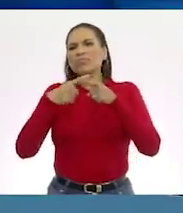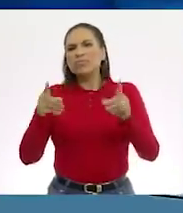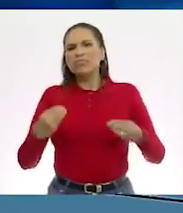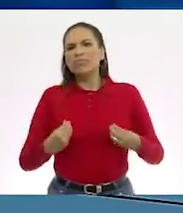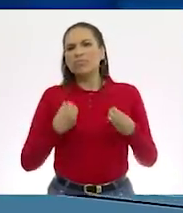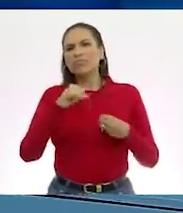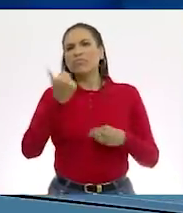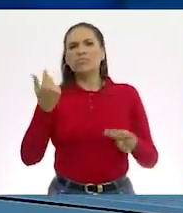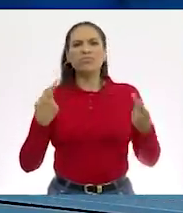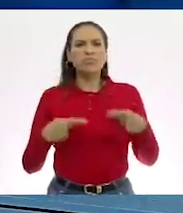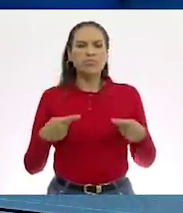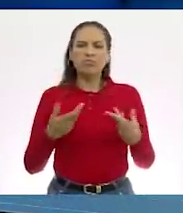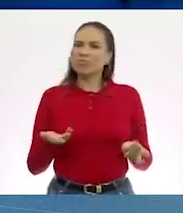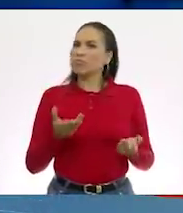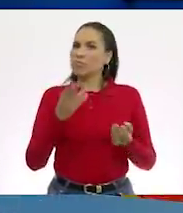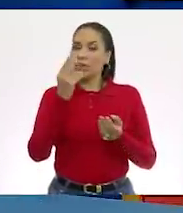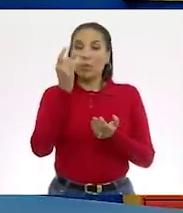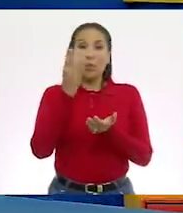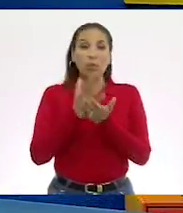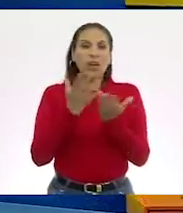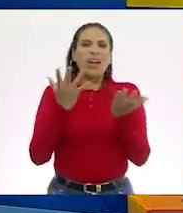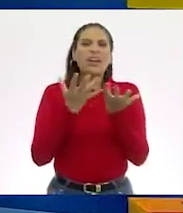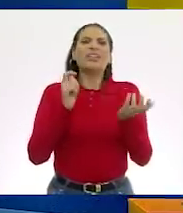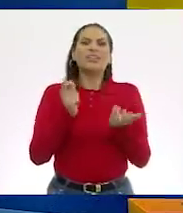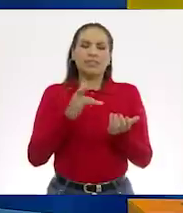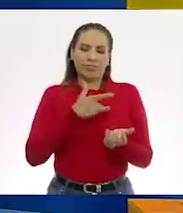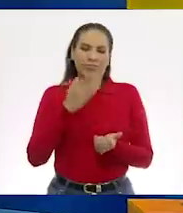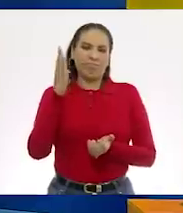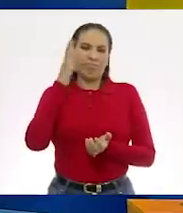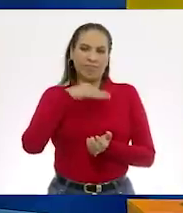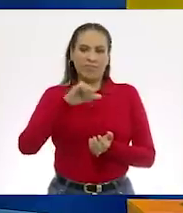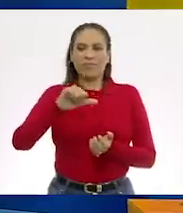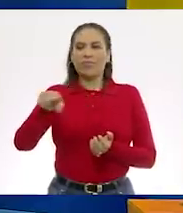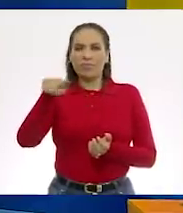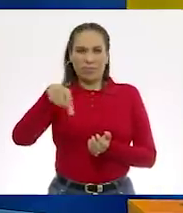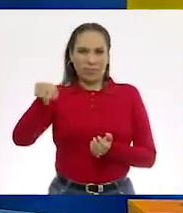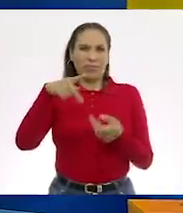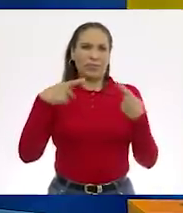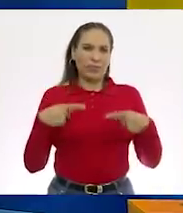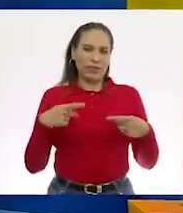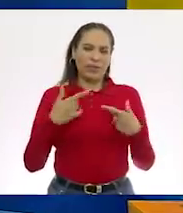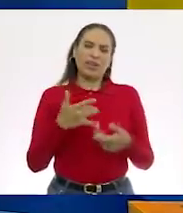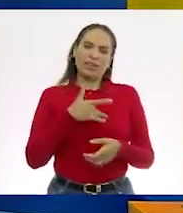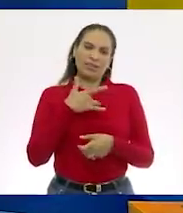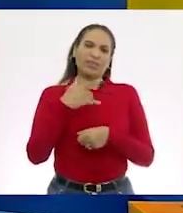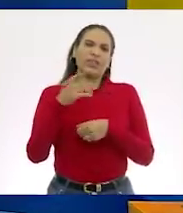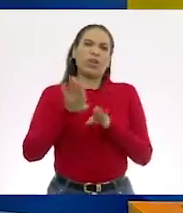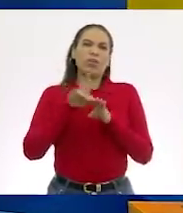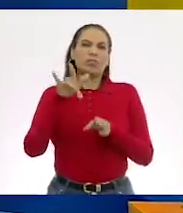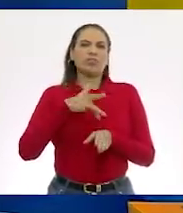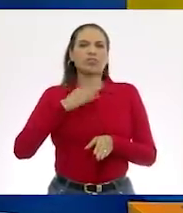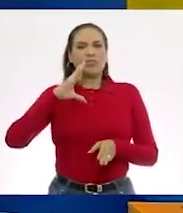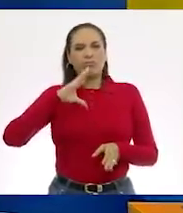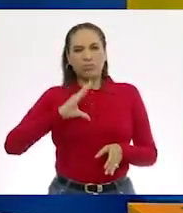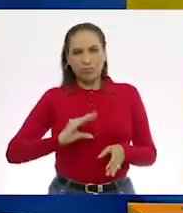los demás no logra nada más que hacer que sentir mal a la otra persona, afectando su